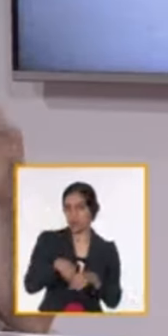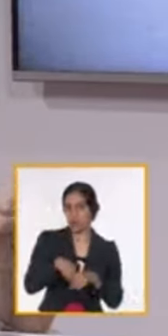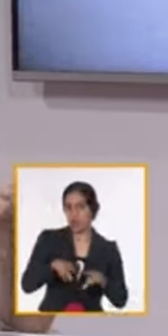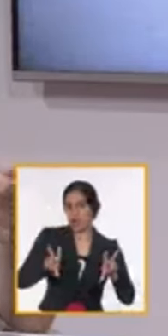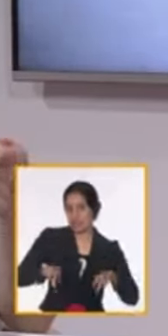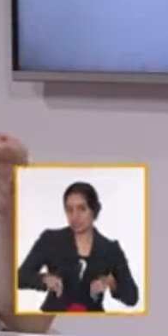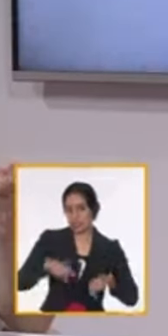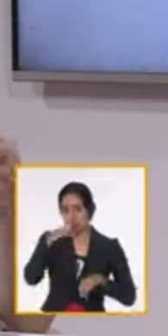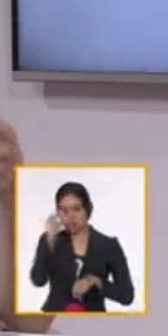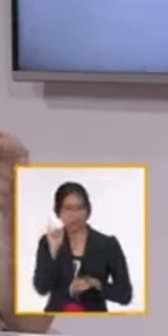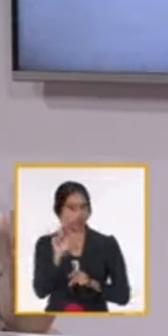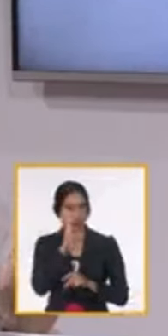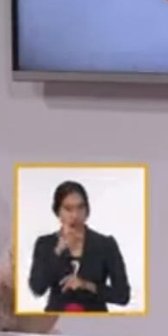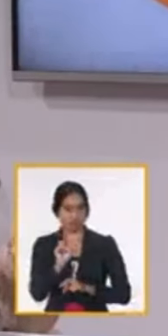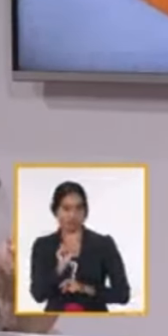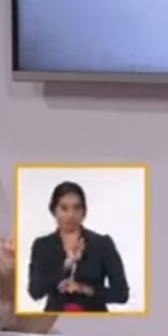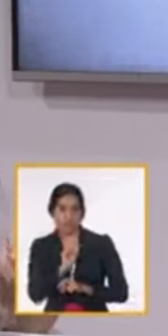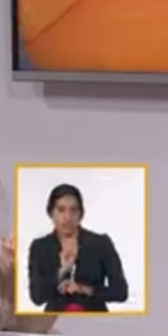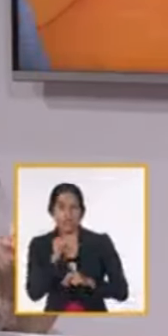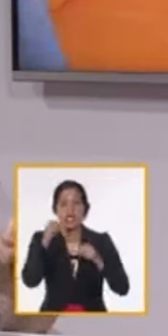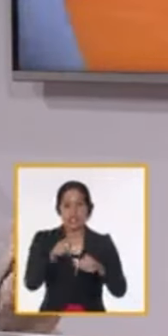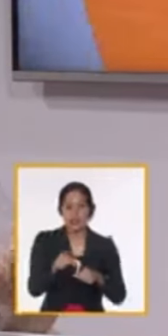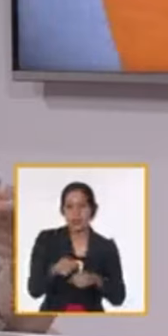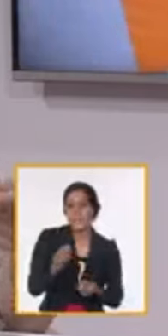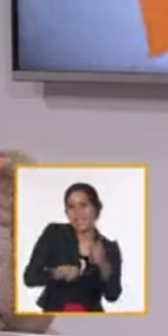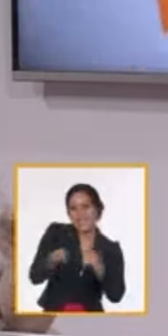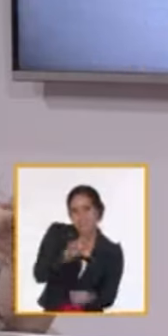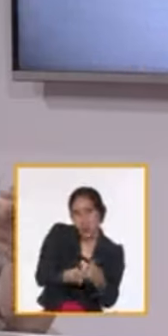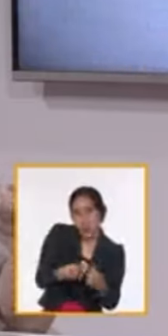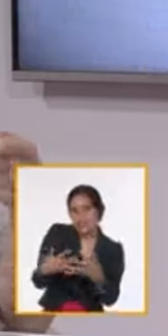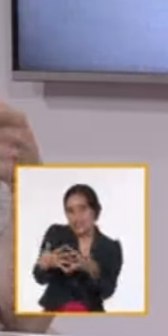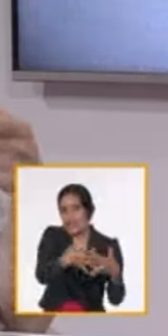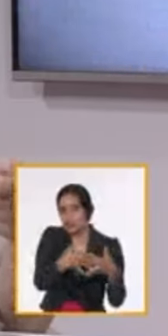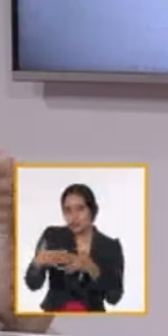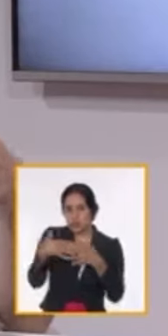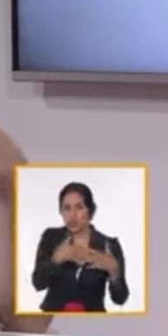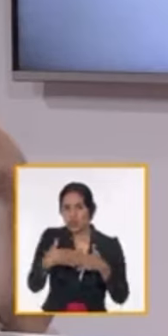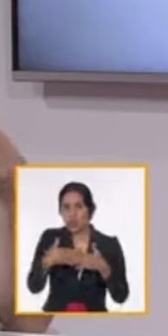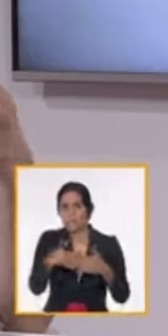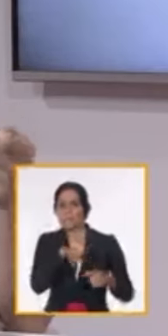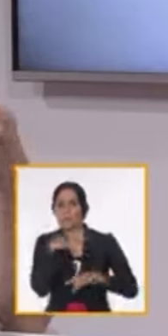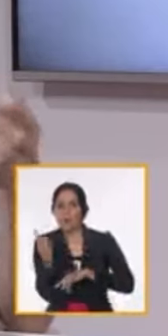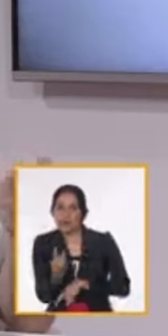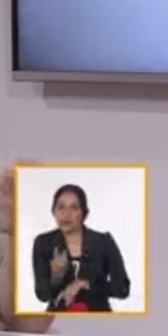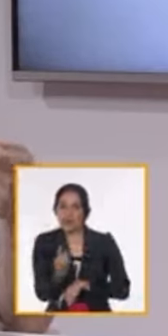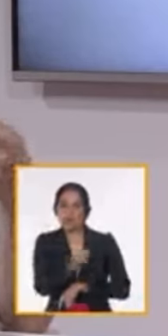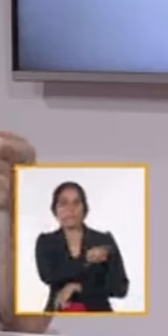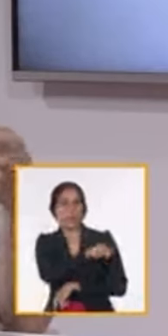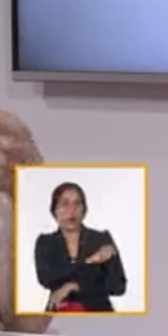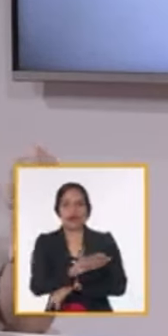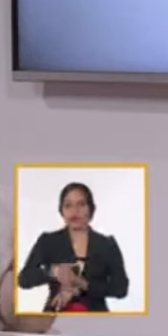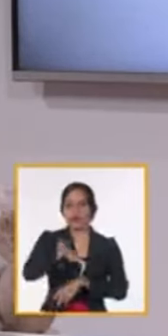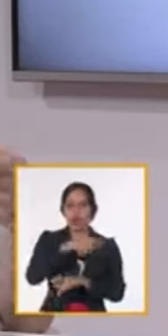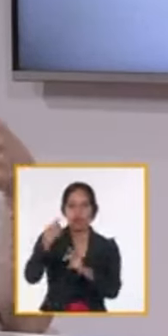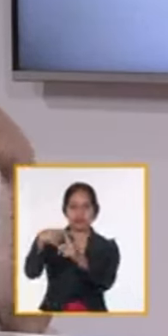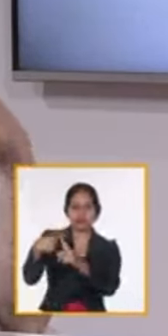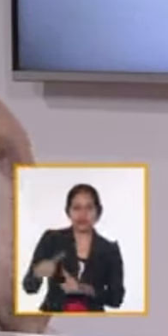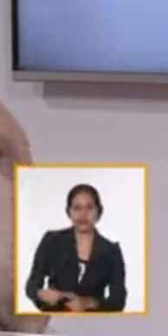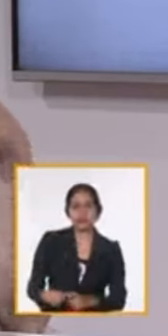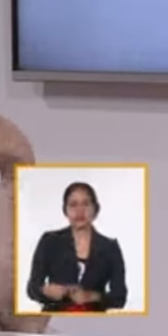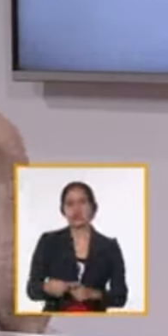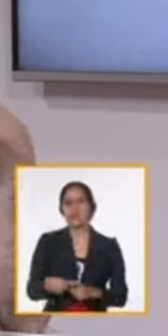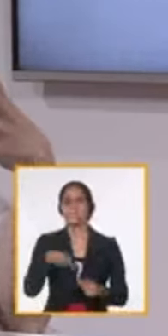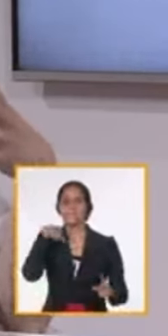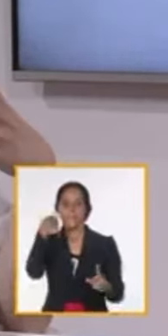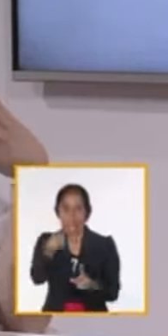Expone la inversión de los Estados Unidos en la muerte, no solamente de nuestro pueblo, sino de todas las causas justas